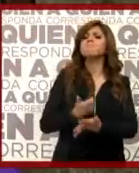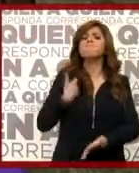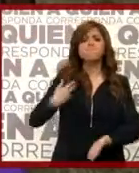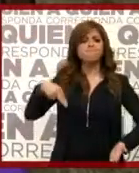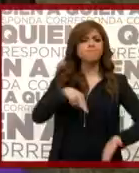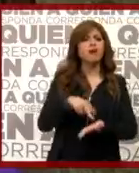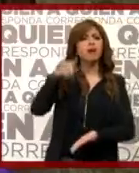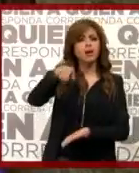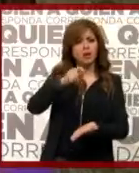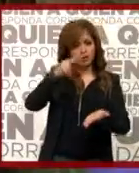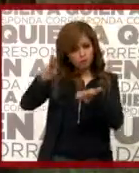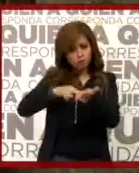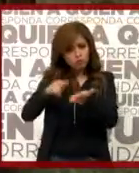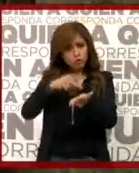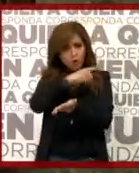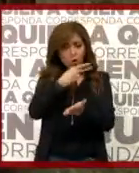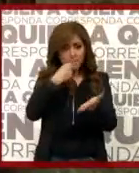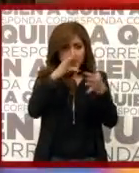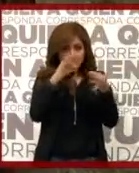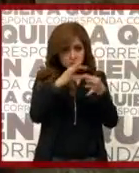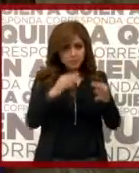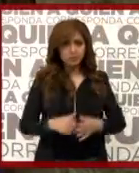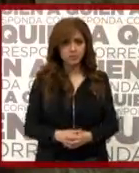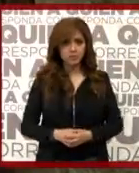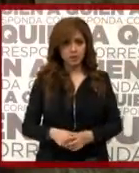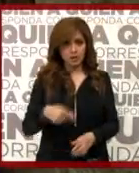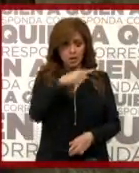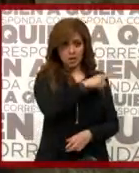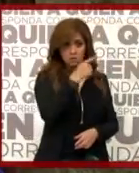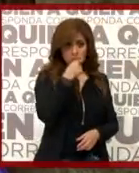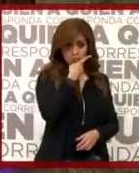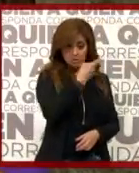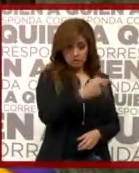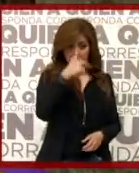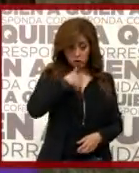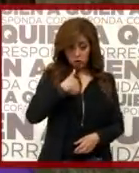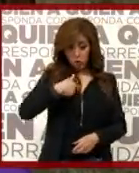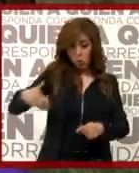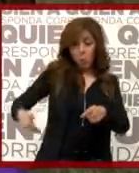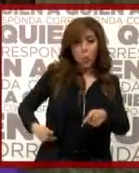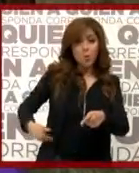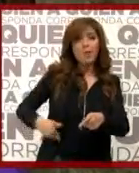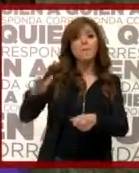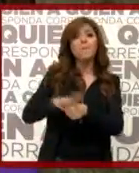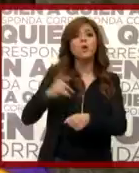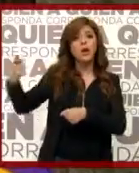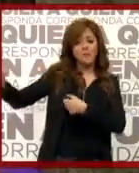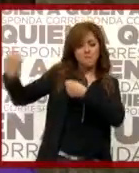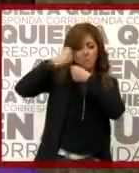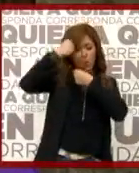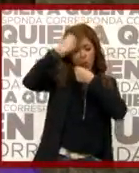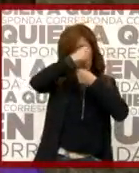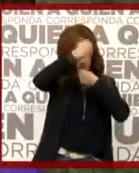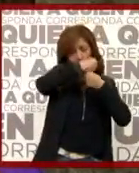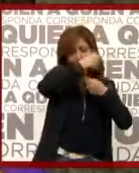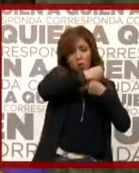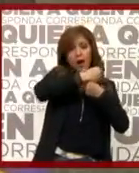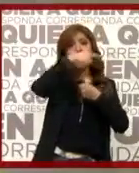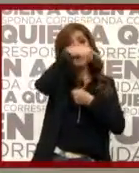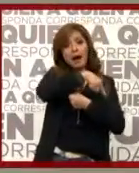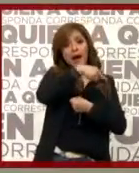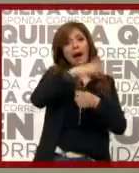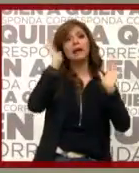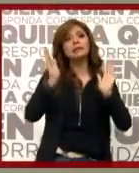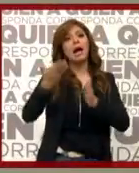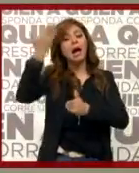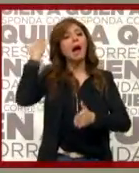él firmó esa declaración. O sea, él se dijo culpable. Se dijo culpable ahí, porque lo golpearon y porque ellos mismos hicieron esa